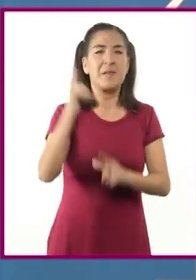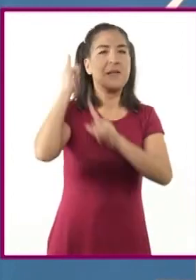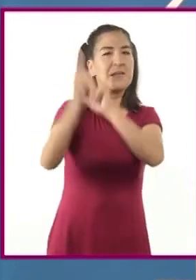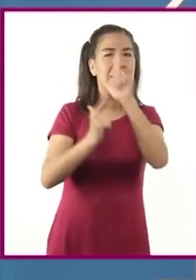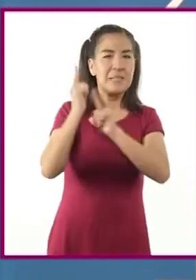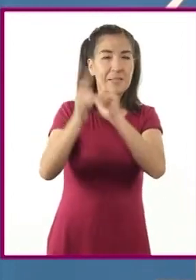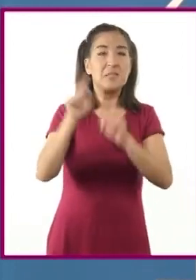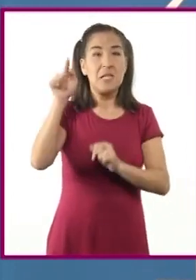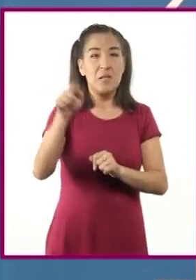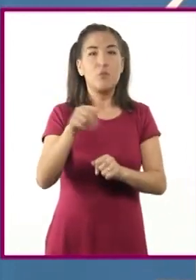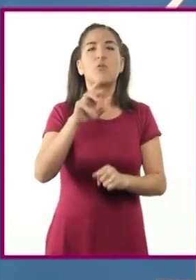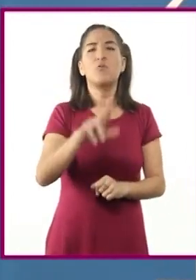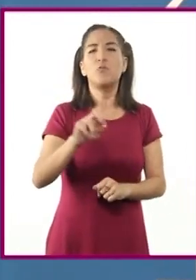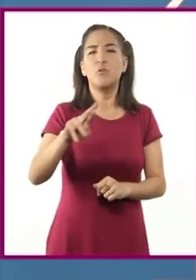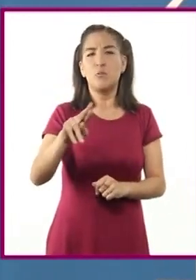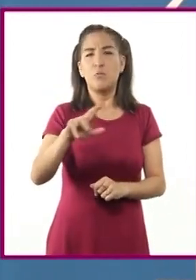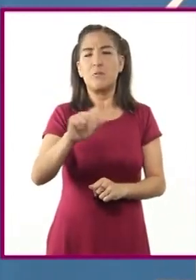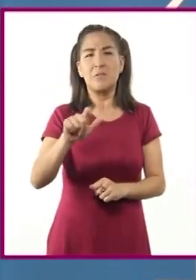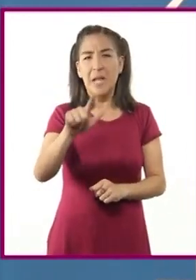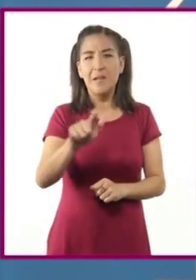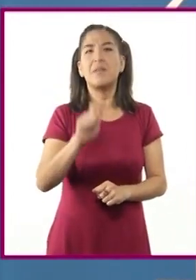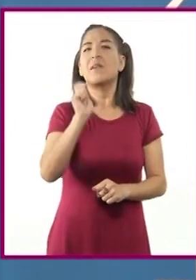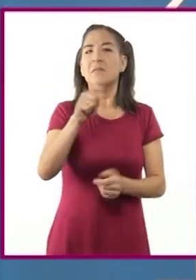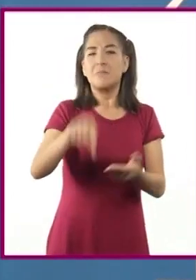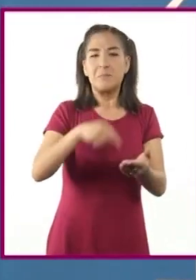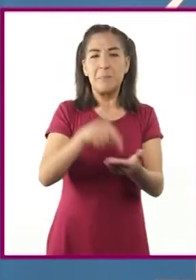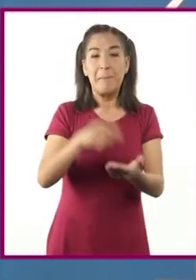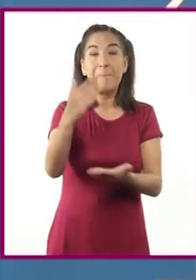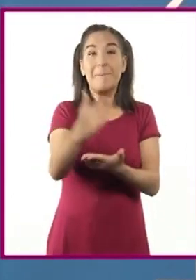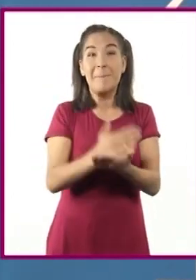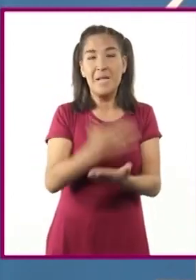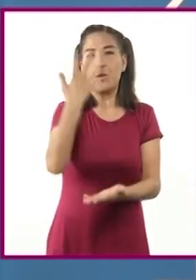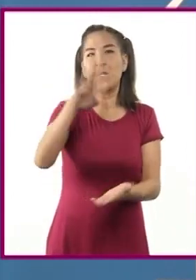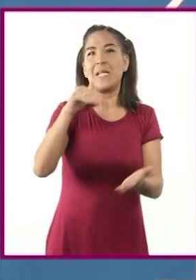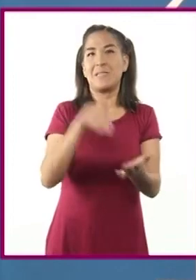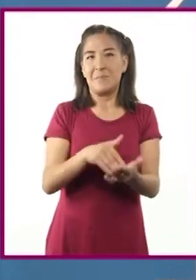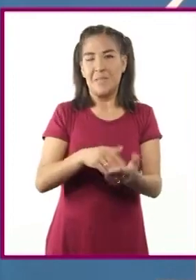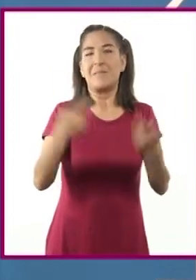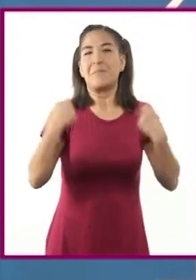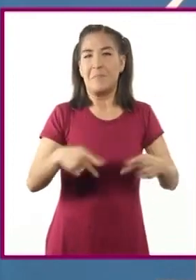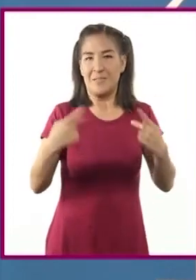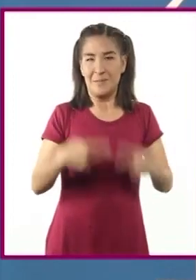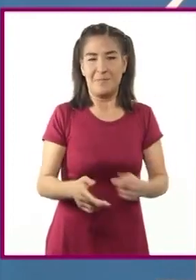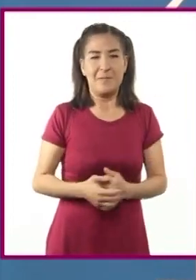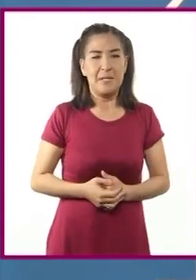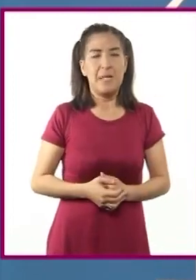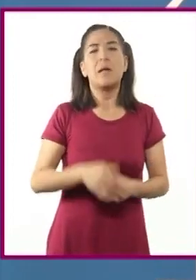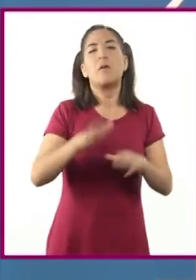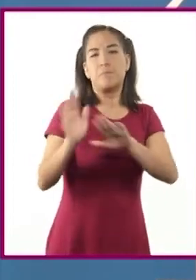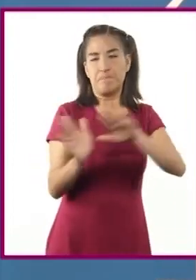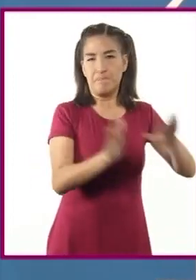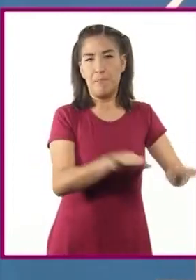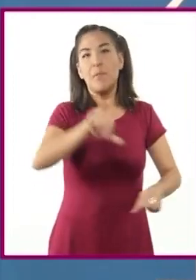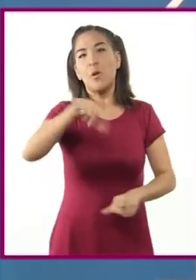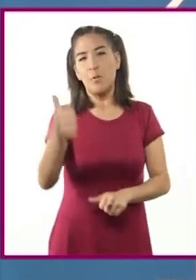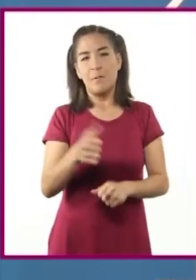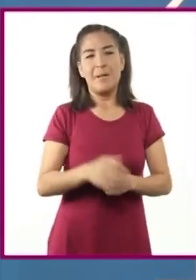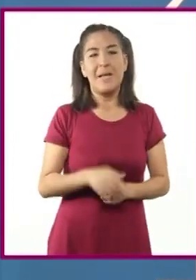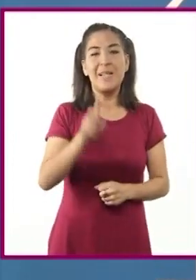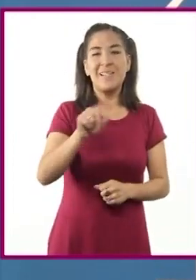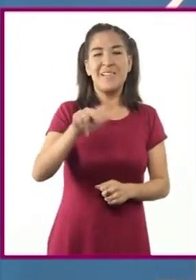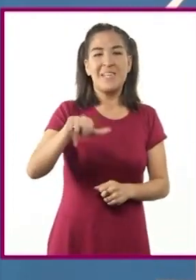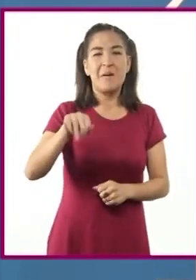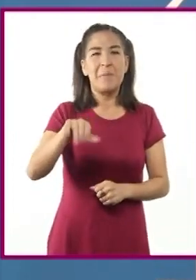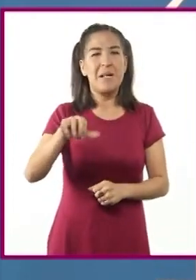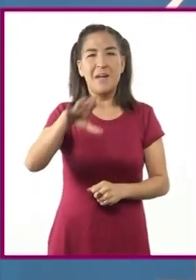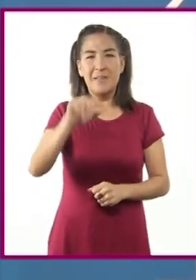se considera rural a las localidades con menos de 10.000 habitantes. Por otro lado, hay países como Dinamarca